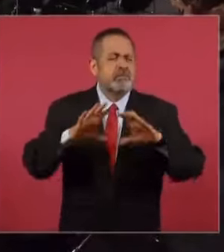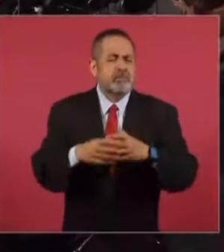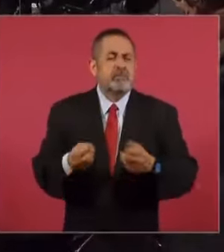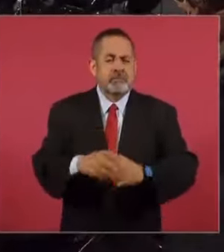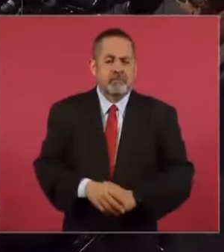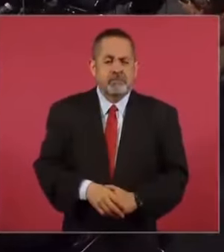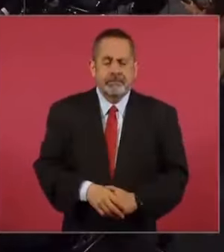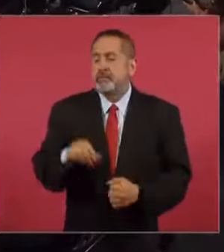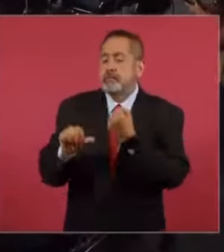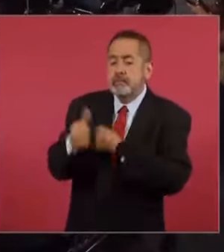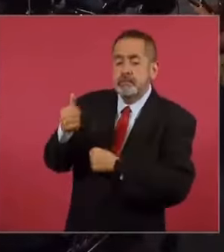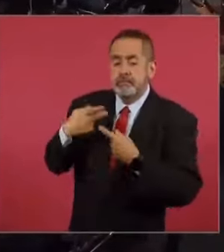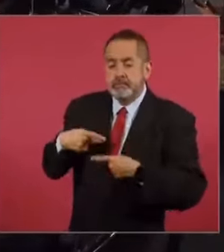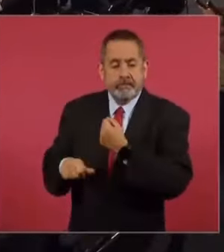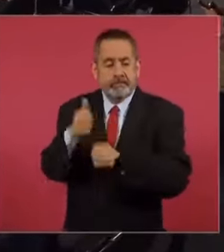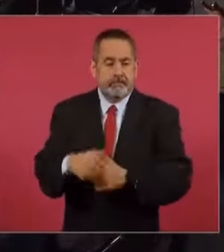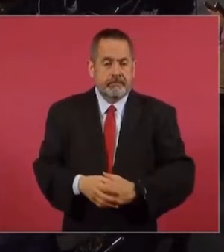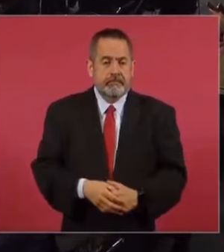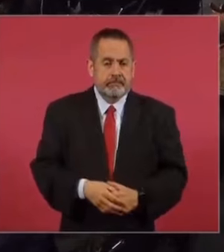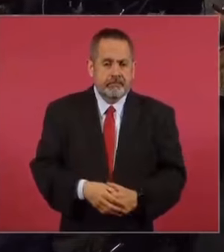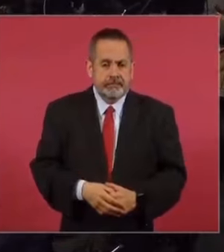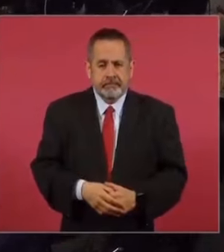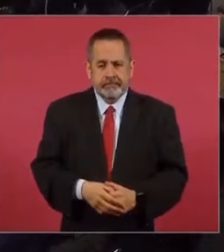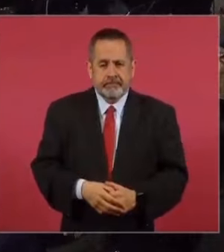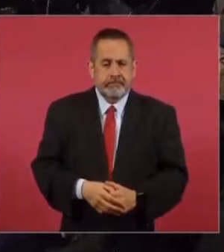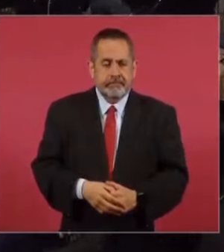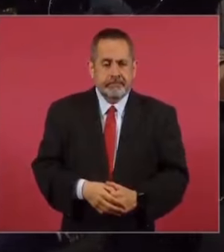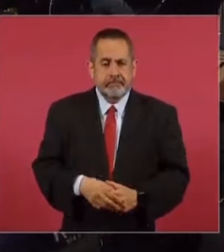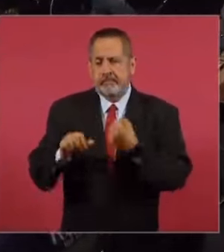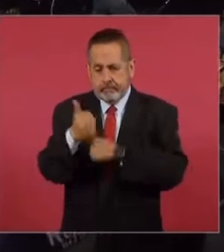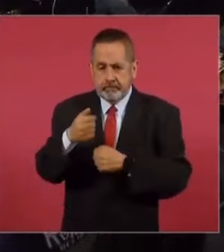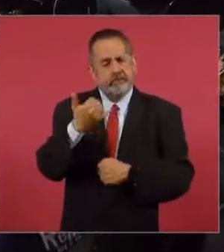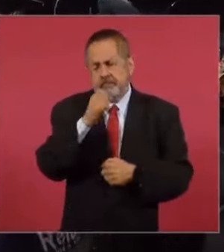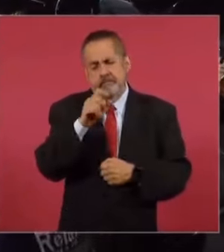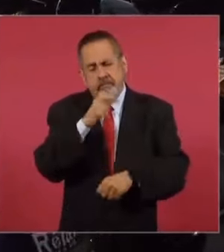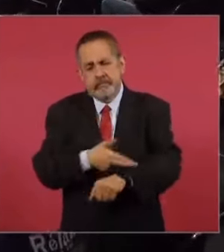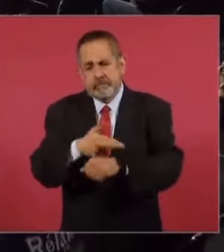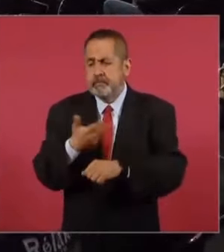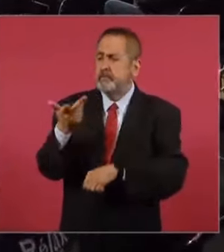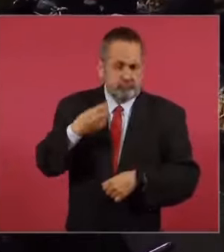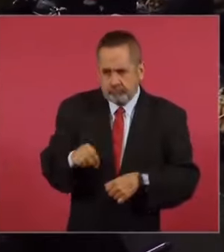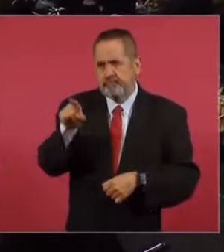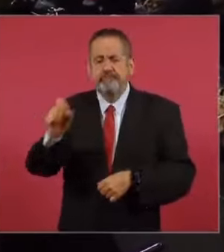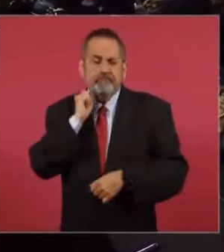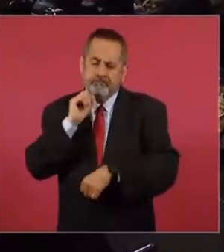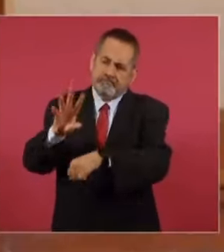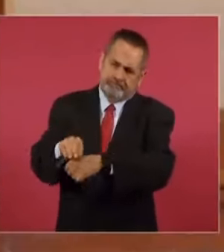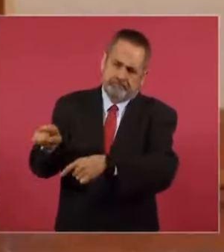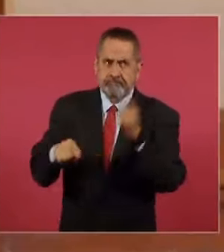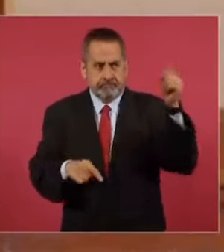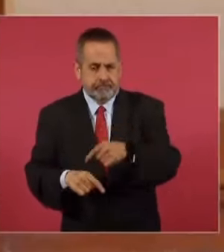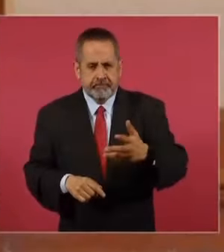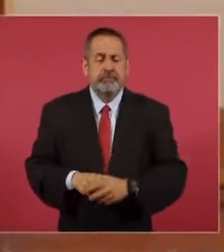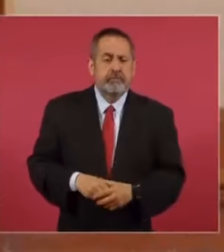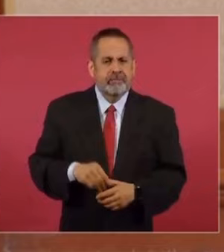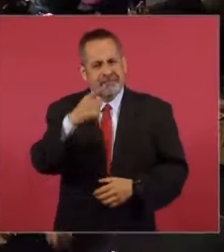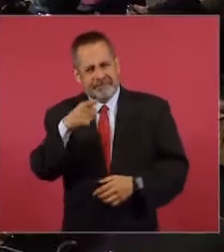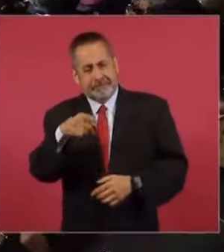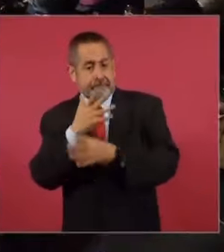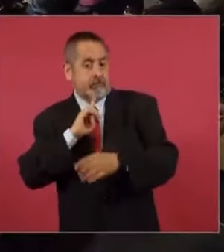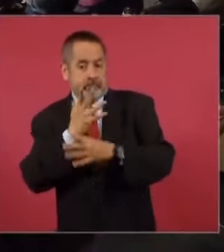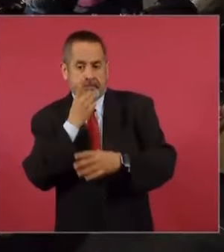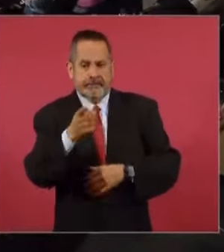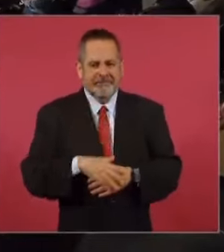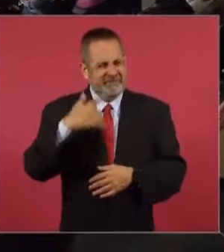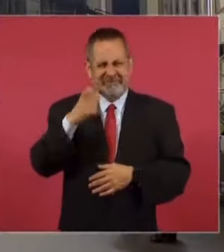son? 11. Y además, sí, y se hace una solicitud al Senado. Muy controvertida, puesto que la solicitud que hace usted, bueno,